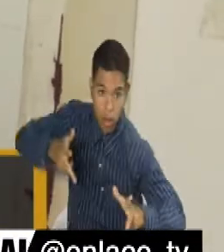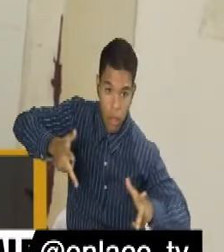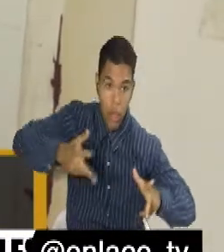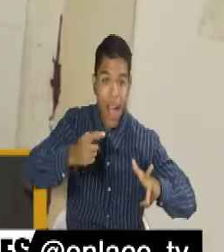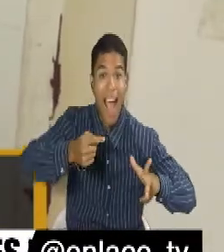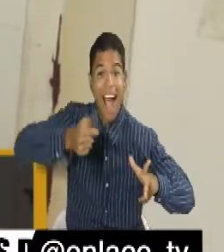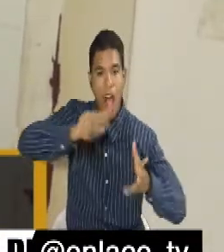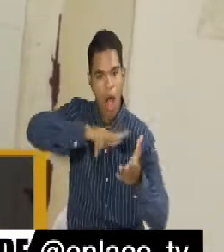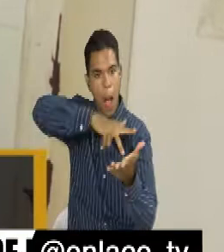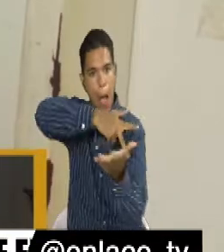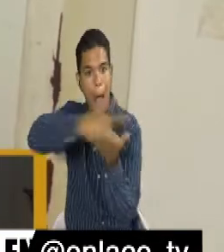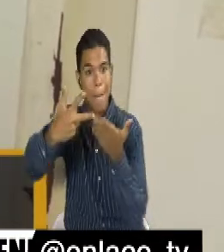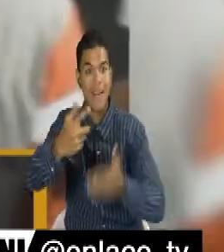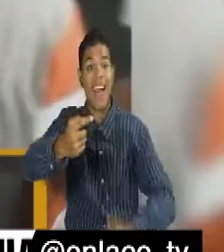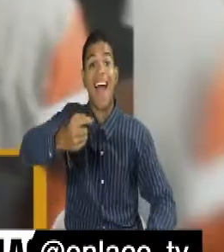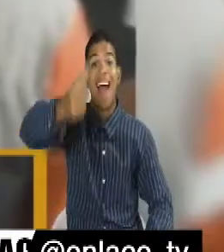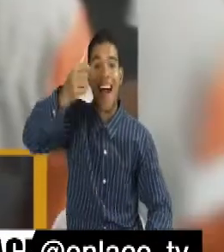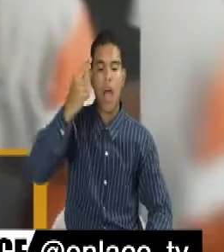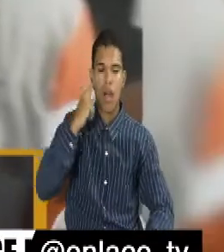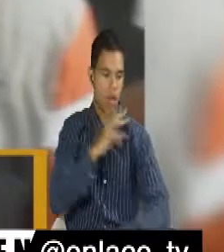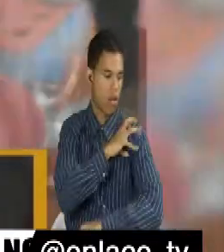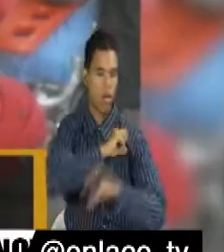quitaron el bolso y le hicieron los disparos de una.